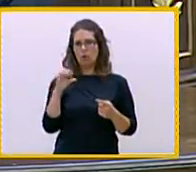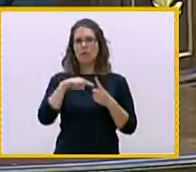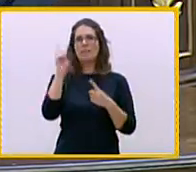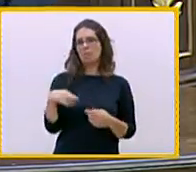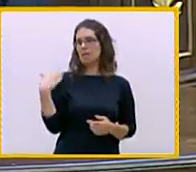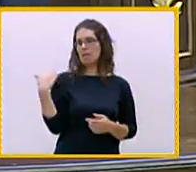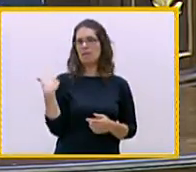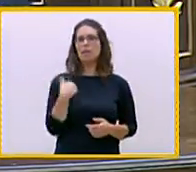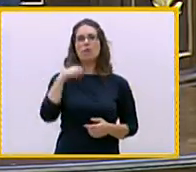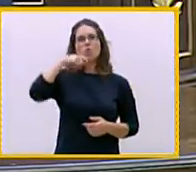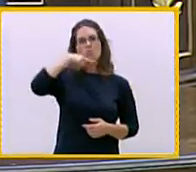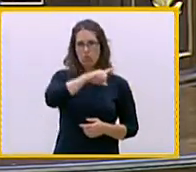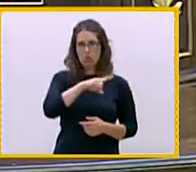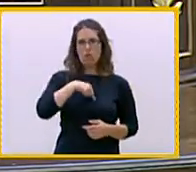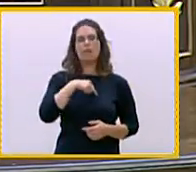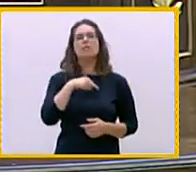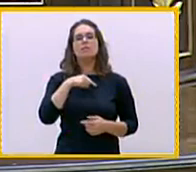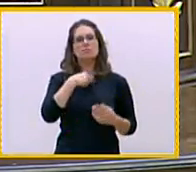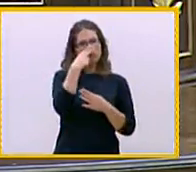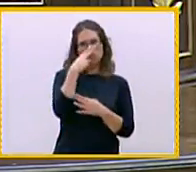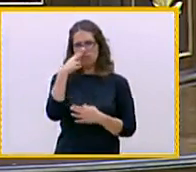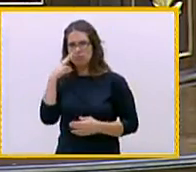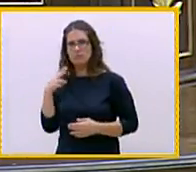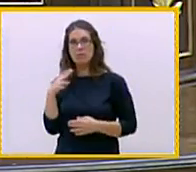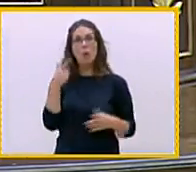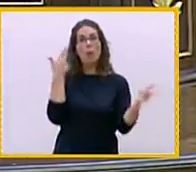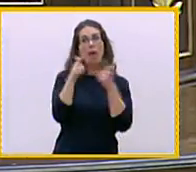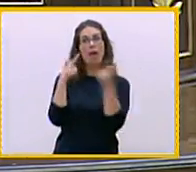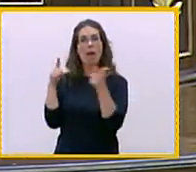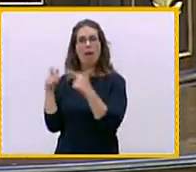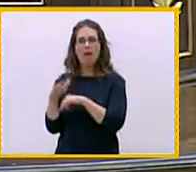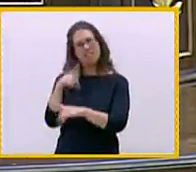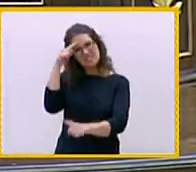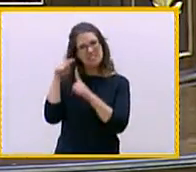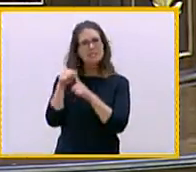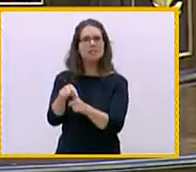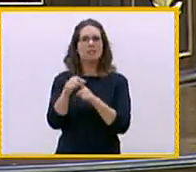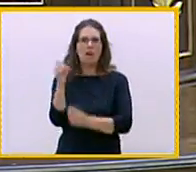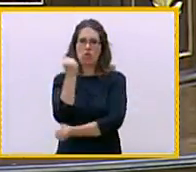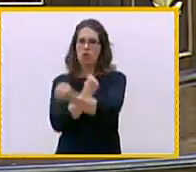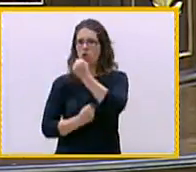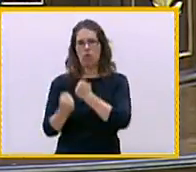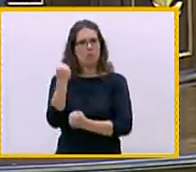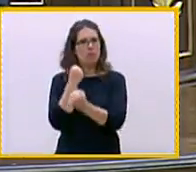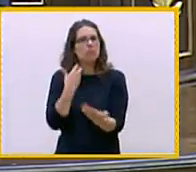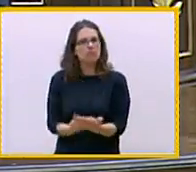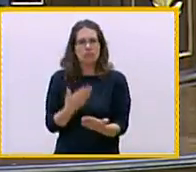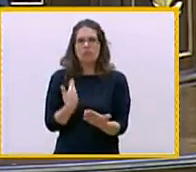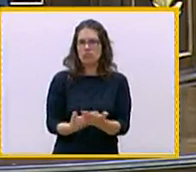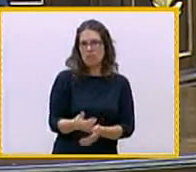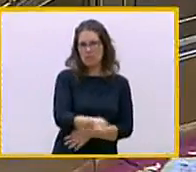y Rusia. Todos viajes con una marcada dimensión económica y resultados patentes o en trance seguro de